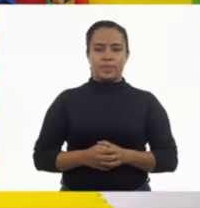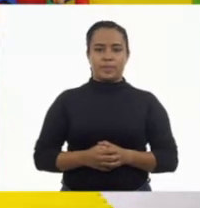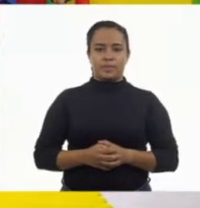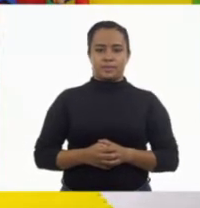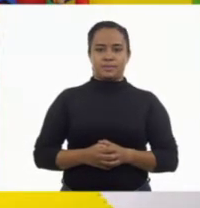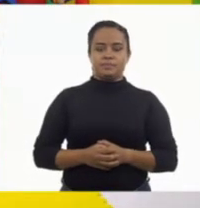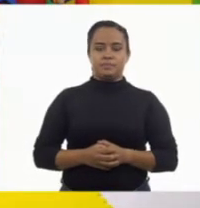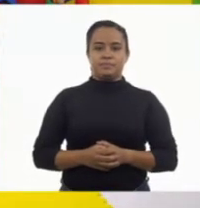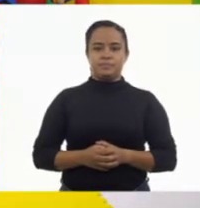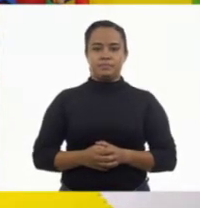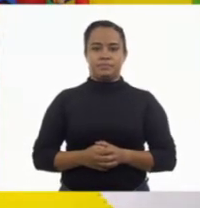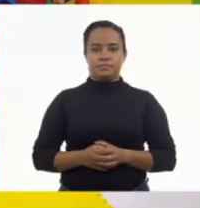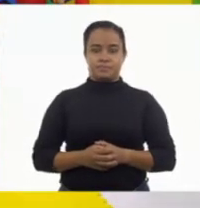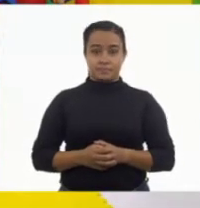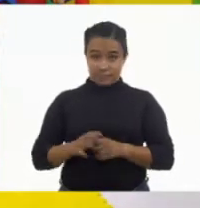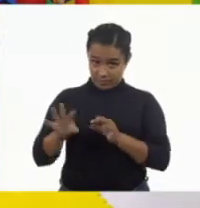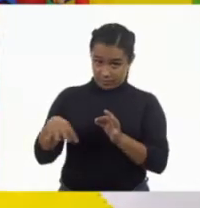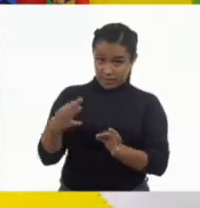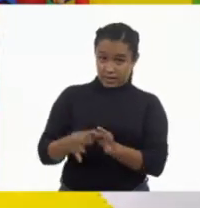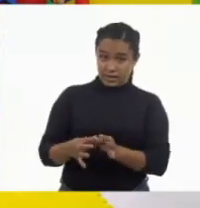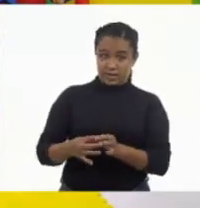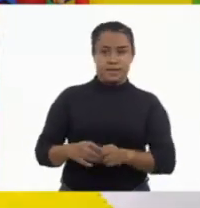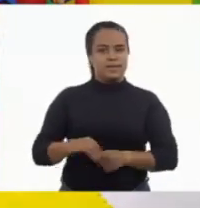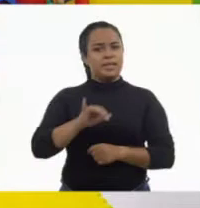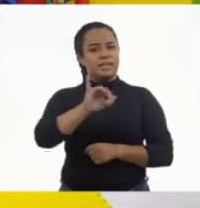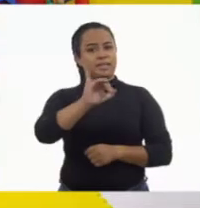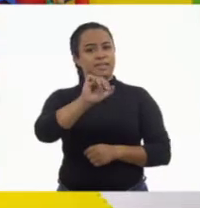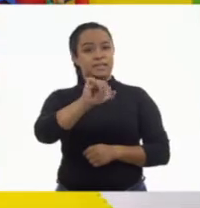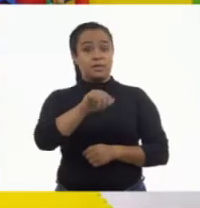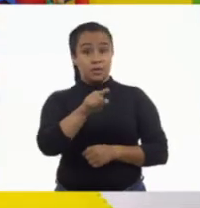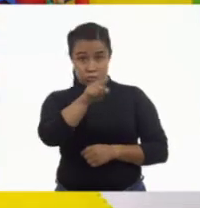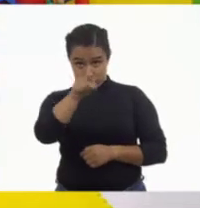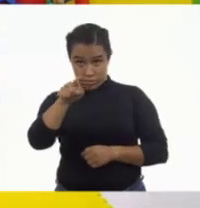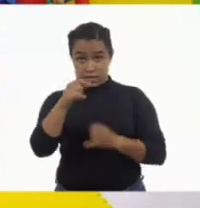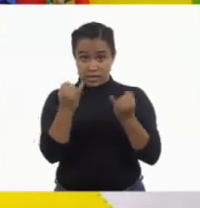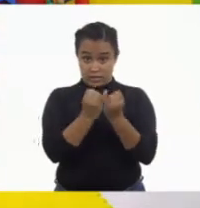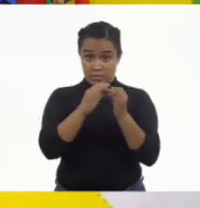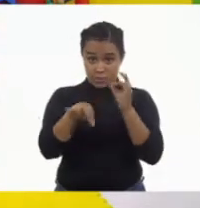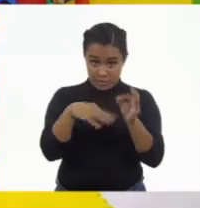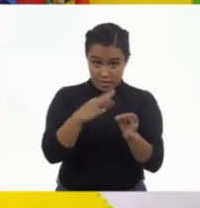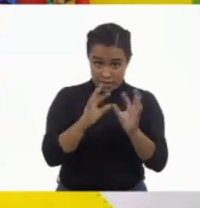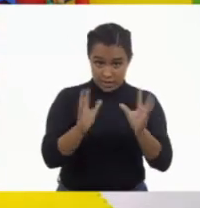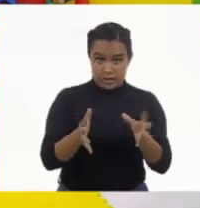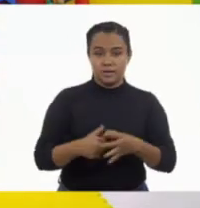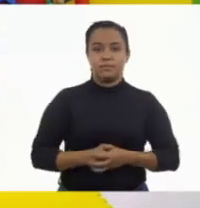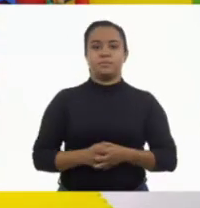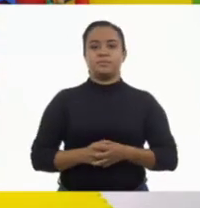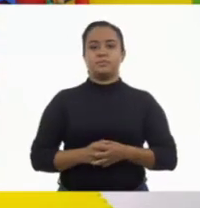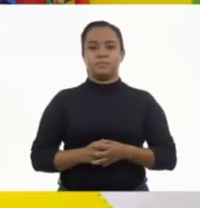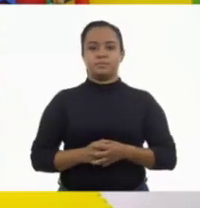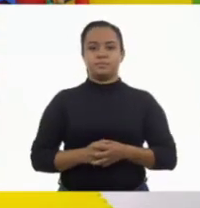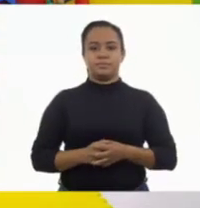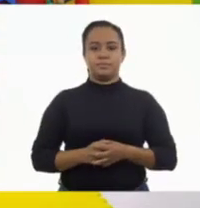Muy bien. ¿Estás lista, Sohar? ¡Sí! ¿Y en casa? ¡Todos listos! ¡Venga!